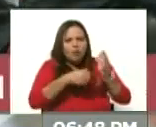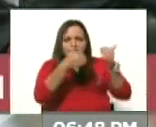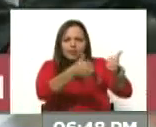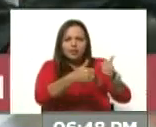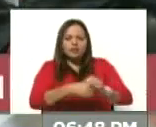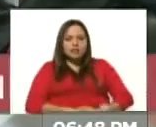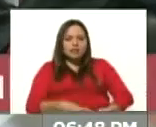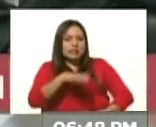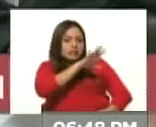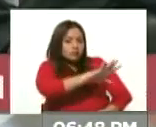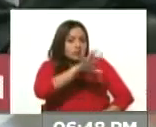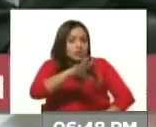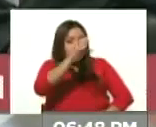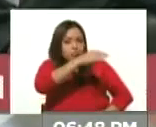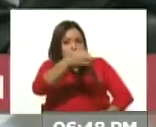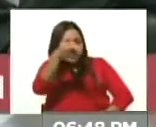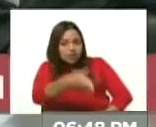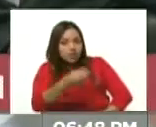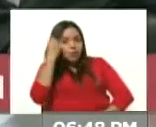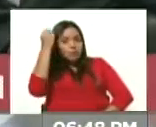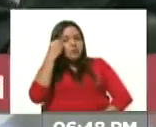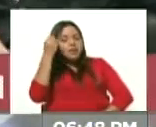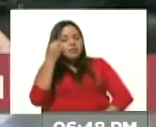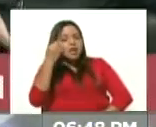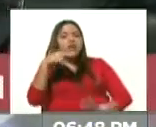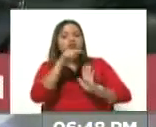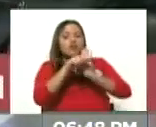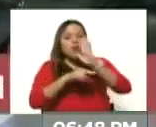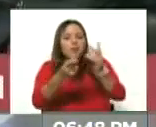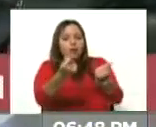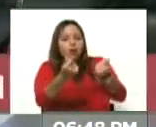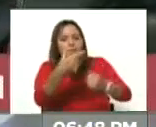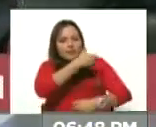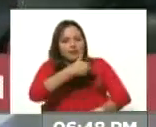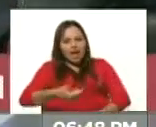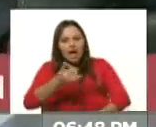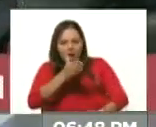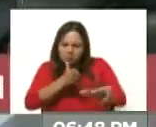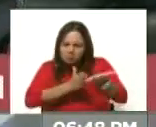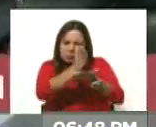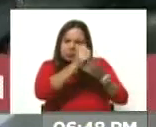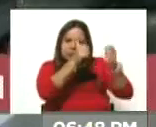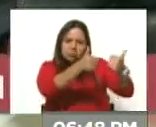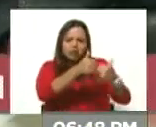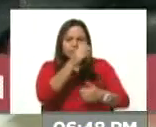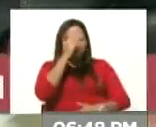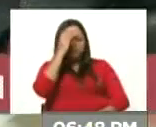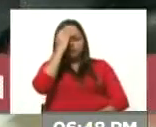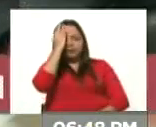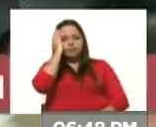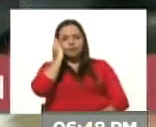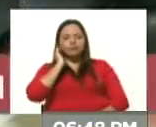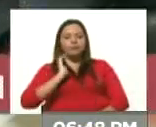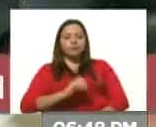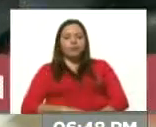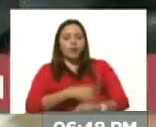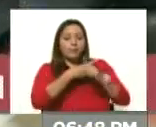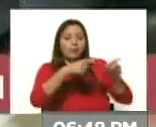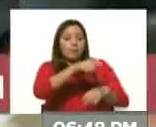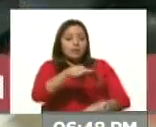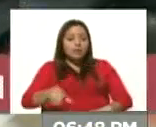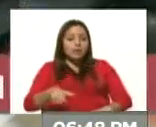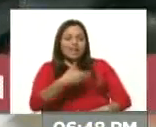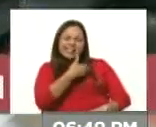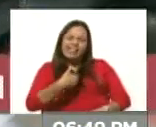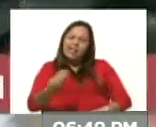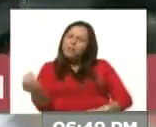55 por ciento piensa que las medidas económicas del presidente van en la dirección correcta 55 por ciento pero la gente aspira